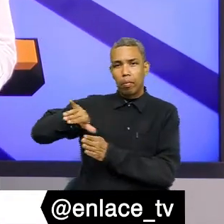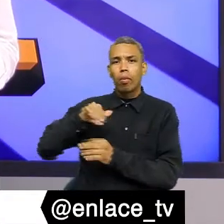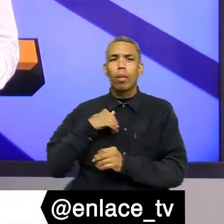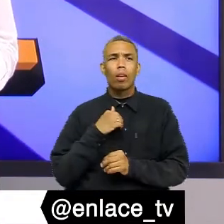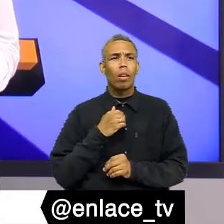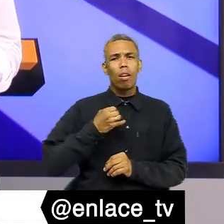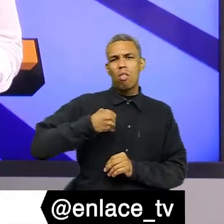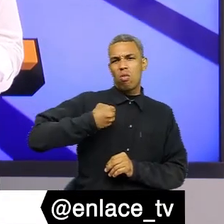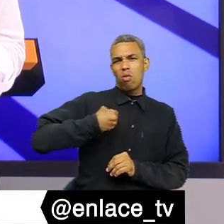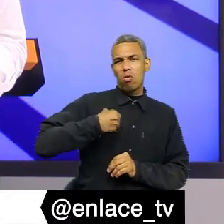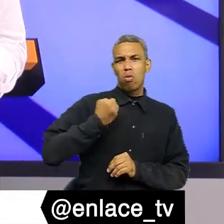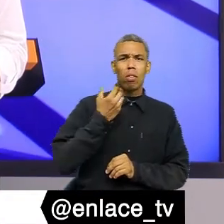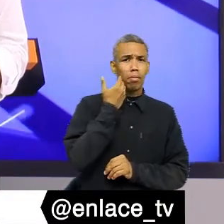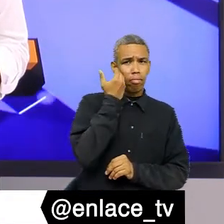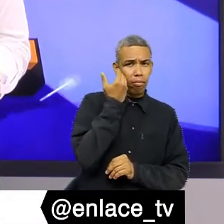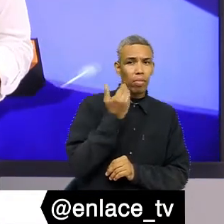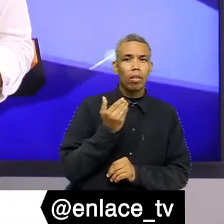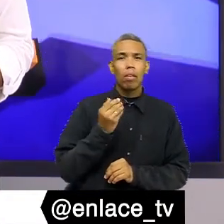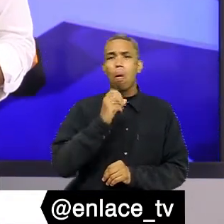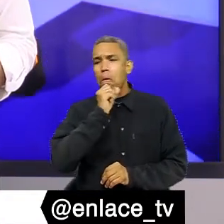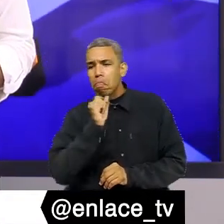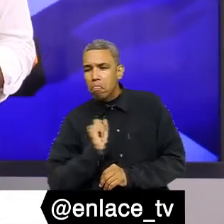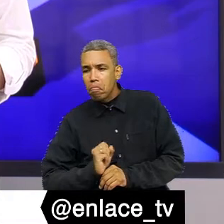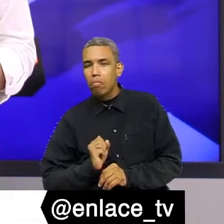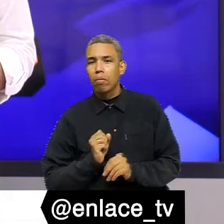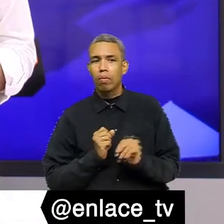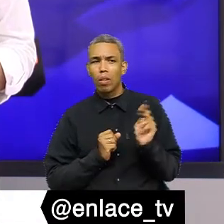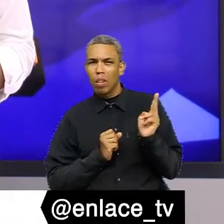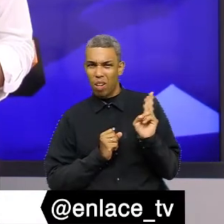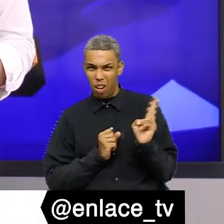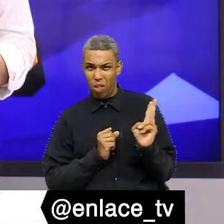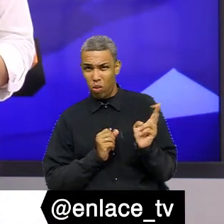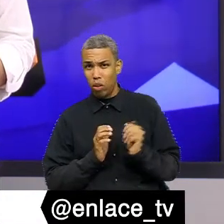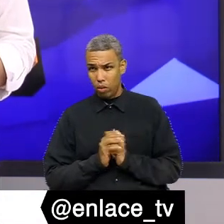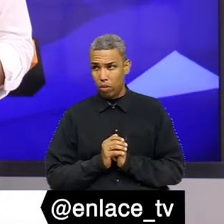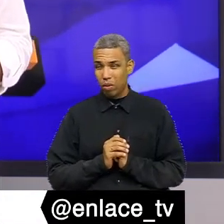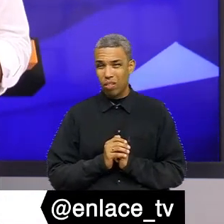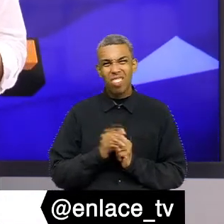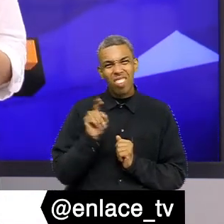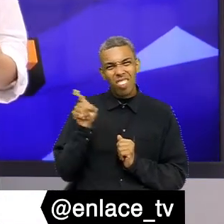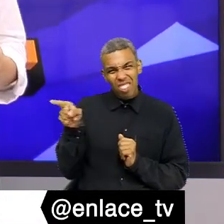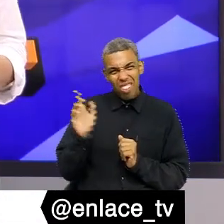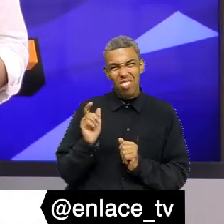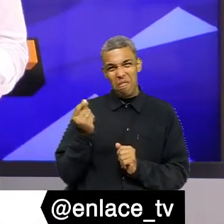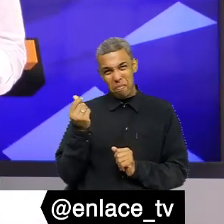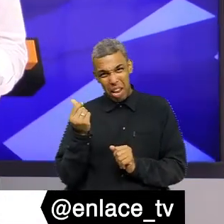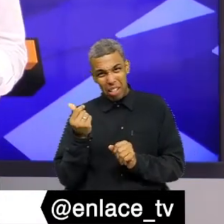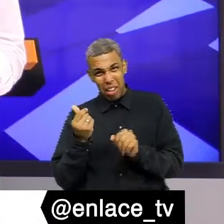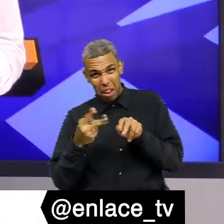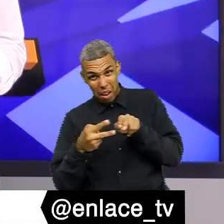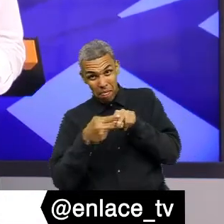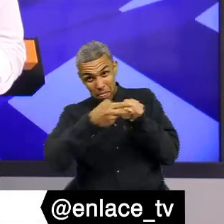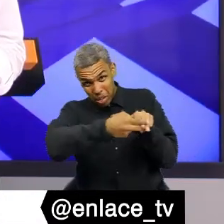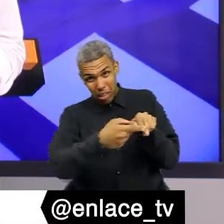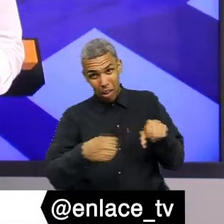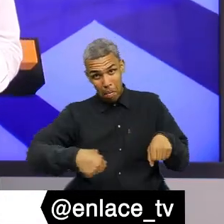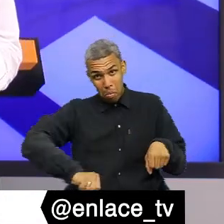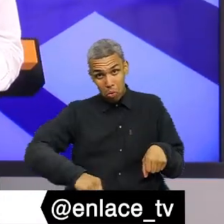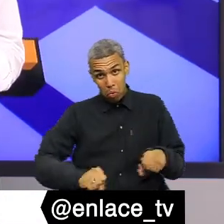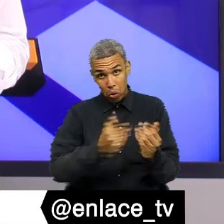años aseguran que fueron agredidas por cobradores gota a gota que llegaron hasta este inmueble cobrando